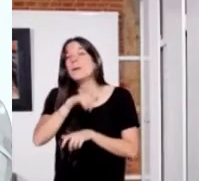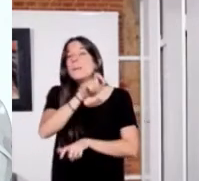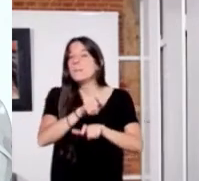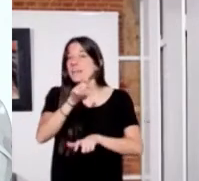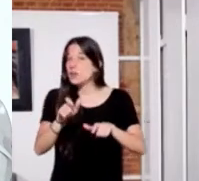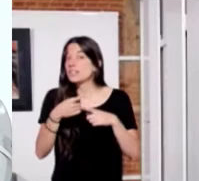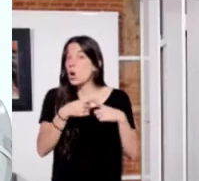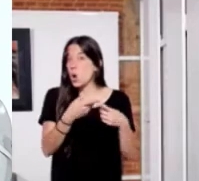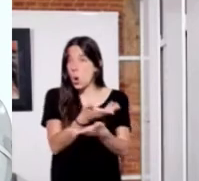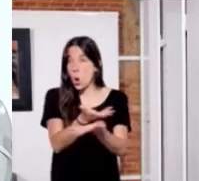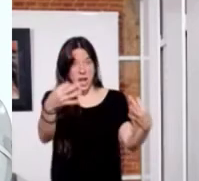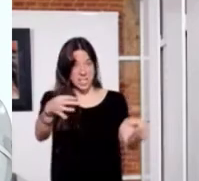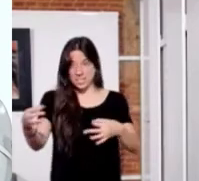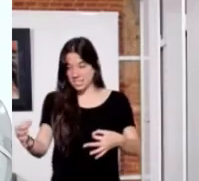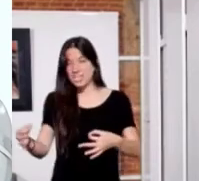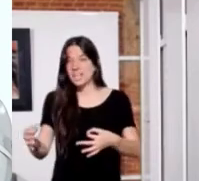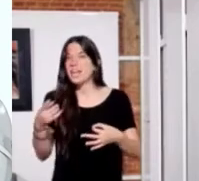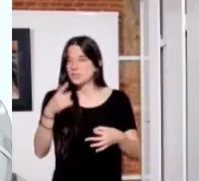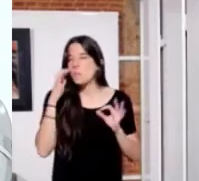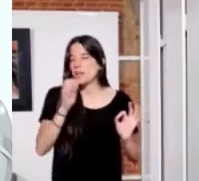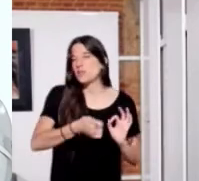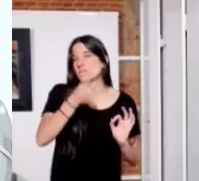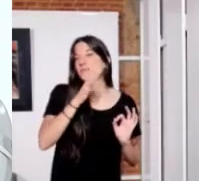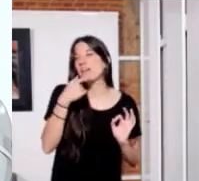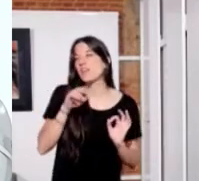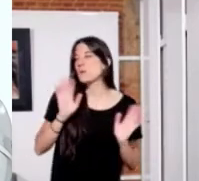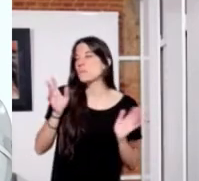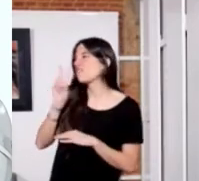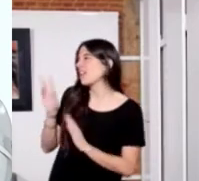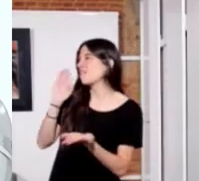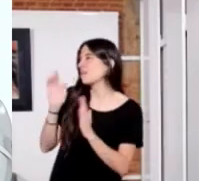personas comunes que acaban siendo meros espectadores de la barbarie.